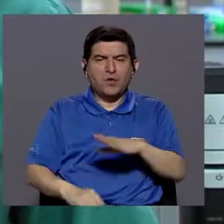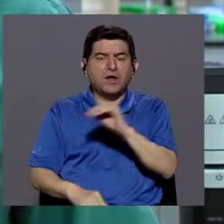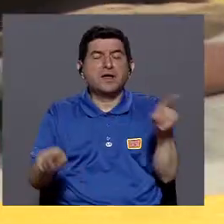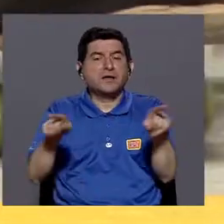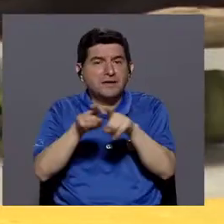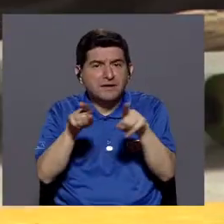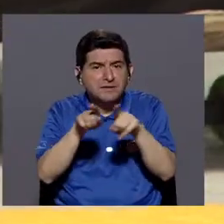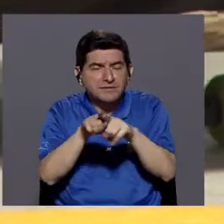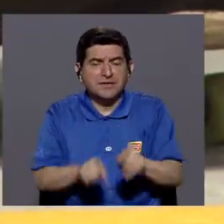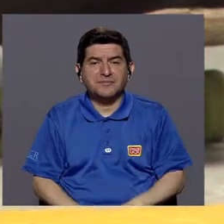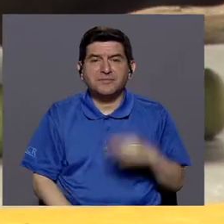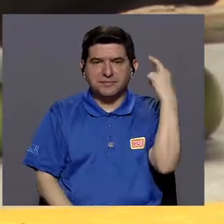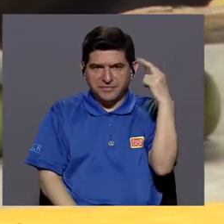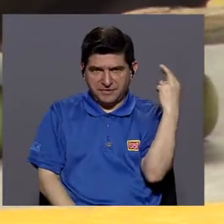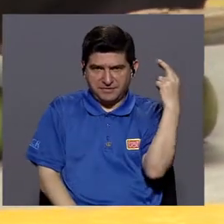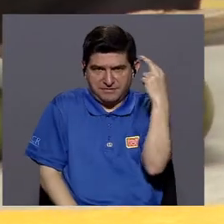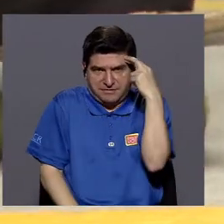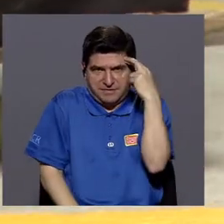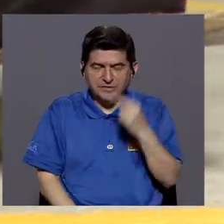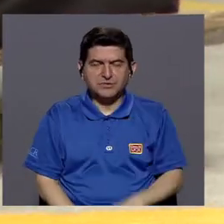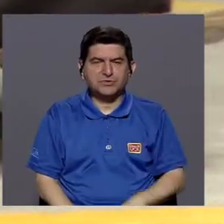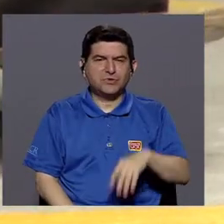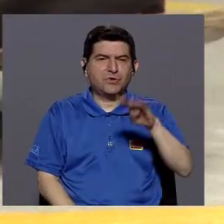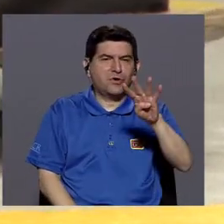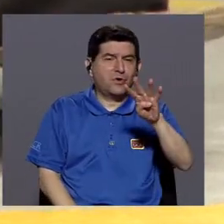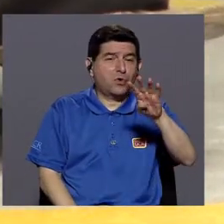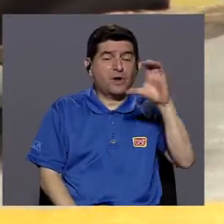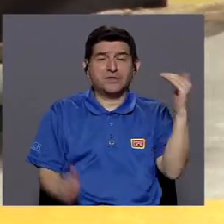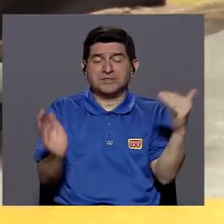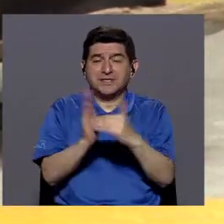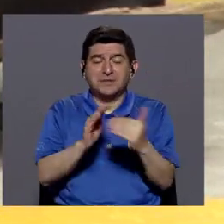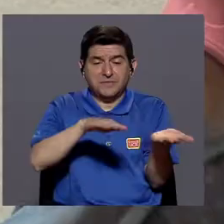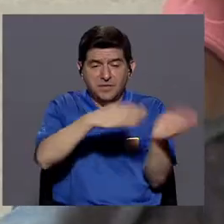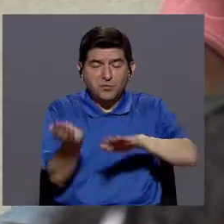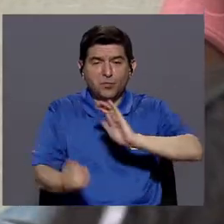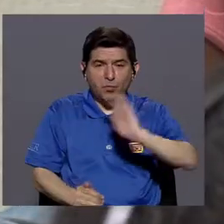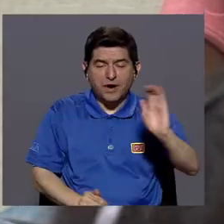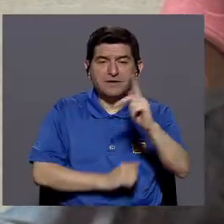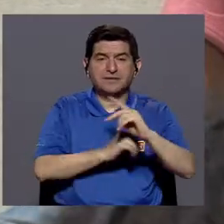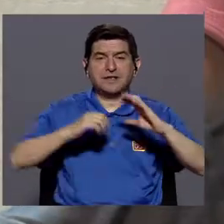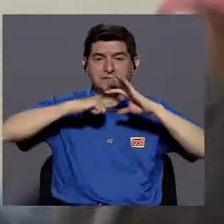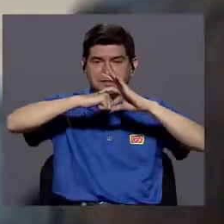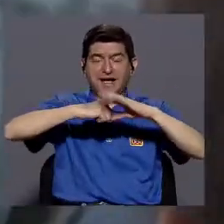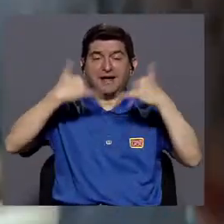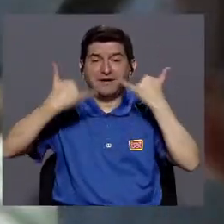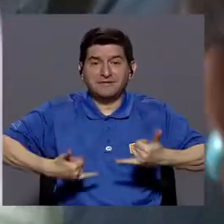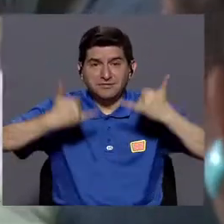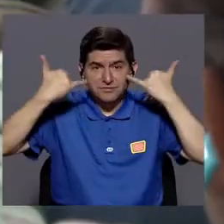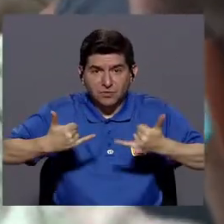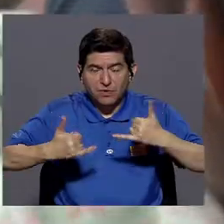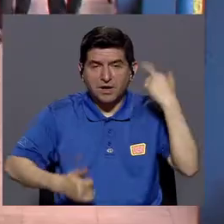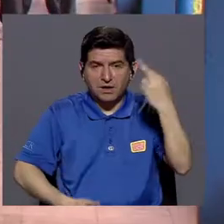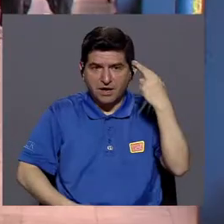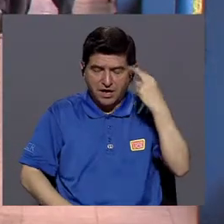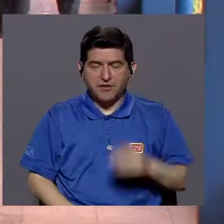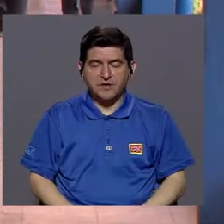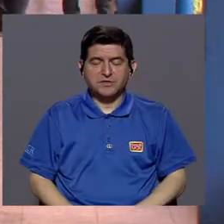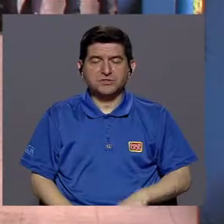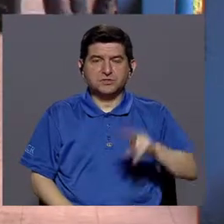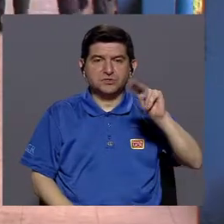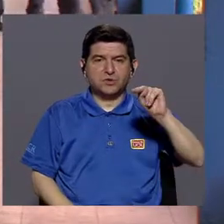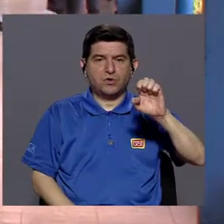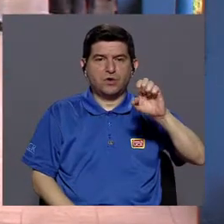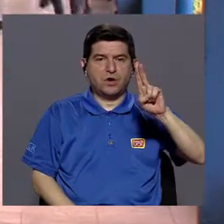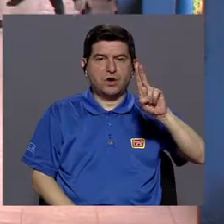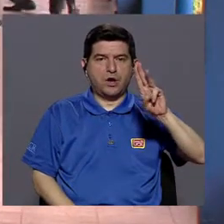muy graves y es el causante de 400.000 muertes infantiles en el planeta hoy en día por